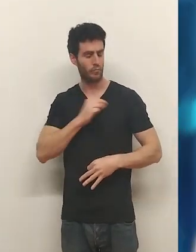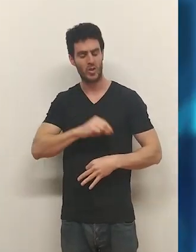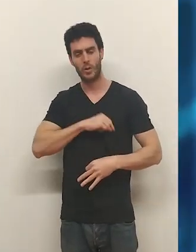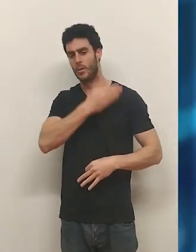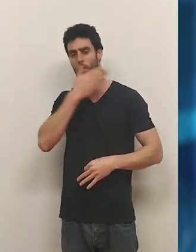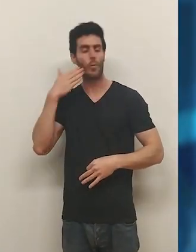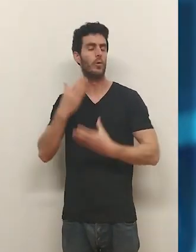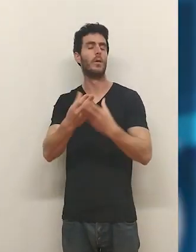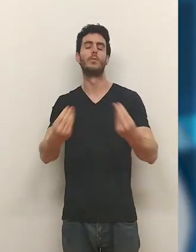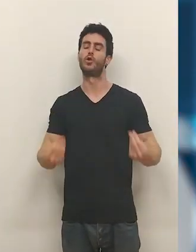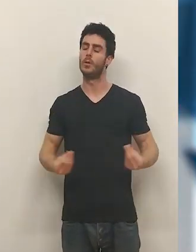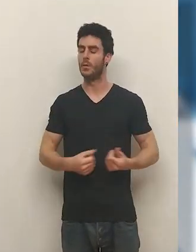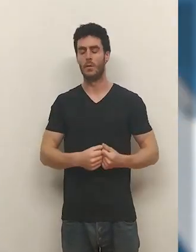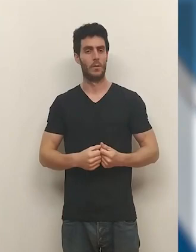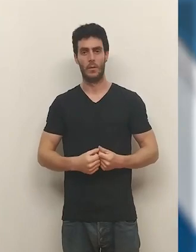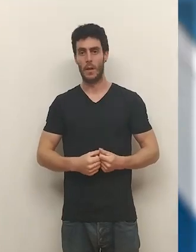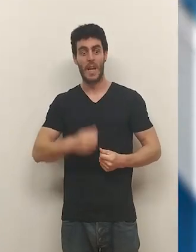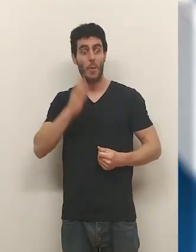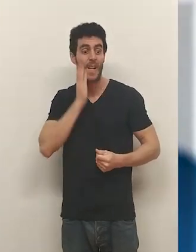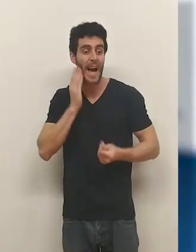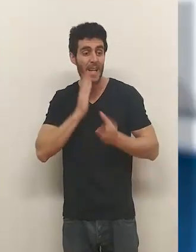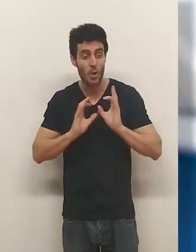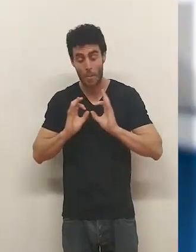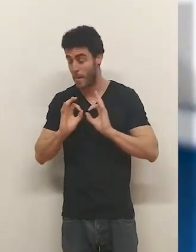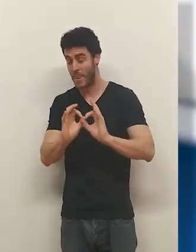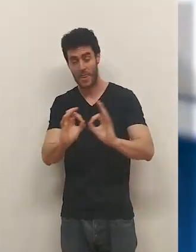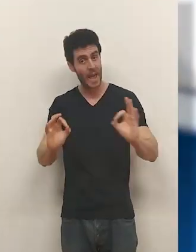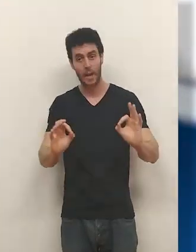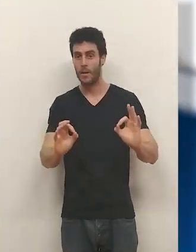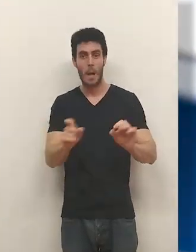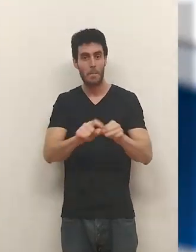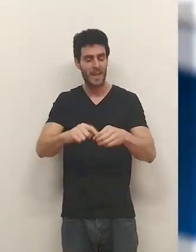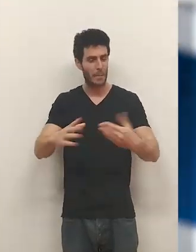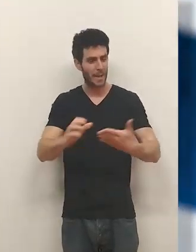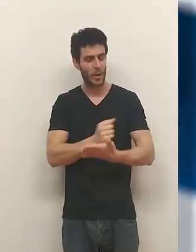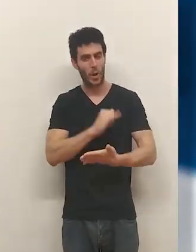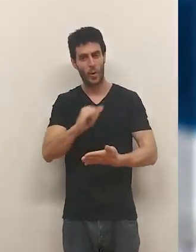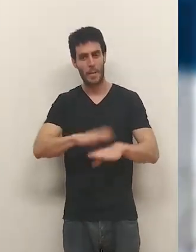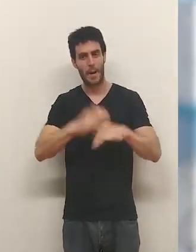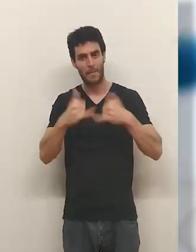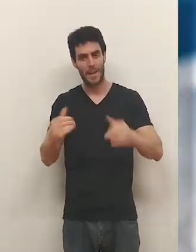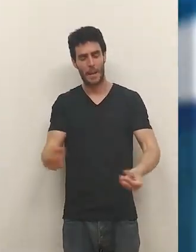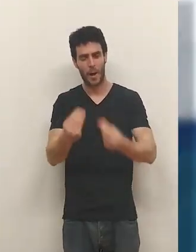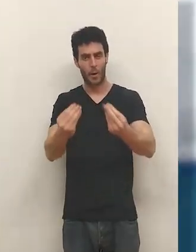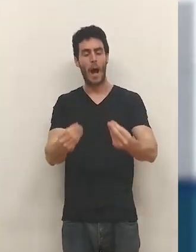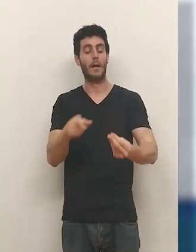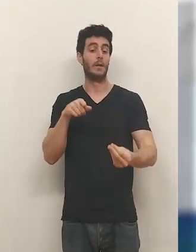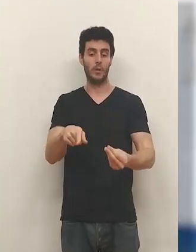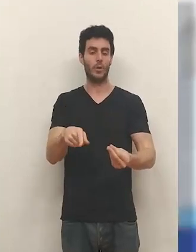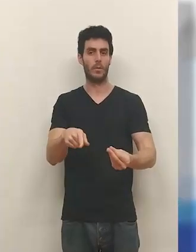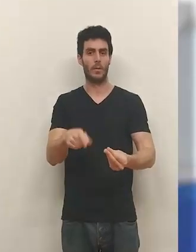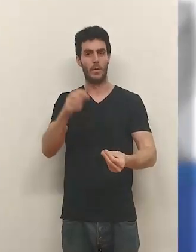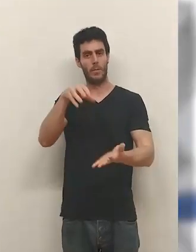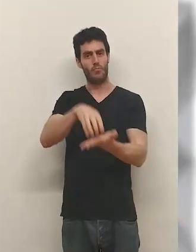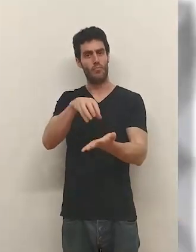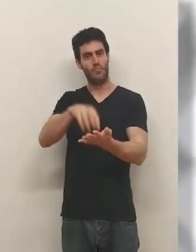por cuanto es un cariño especial que tienen todos los participantes por mejorar estas fiestas y convertirlas en